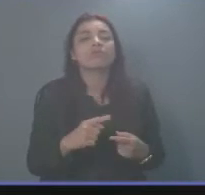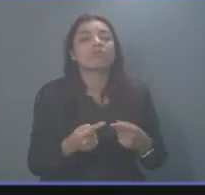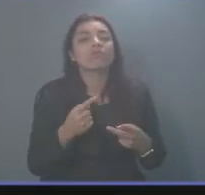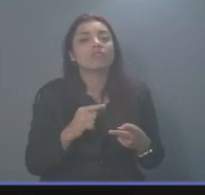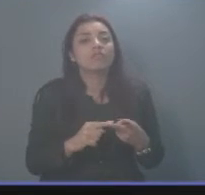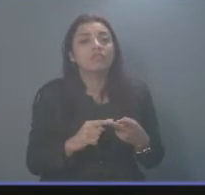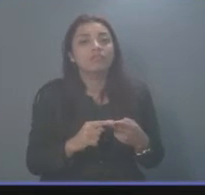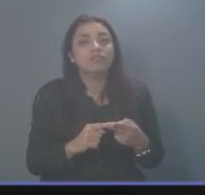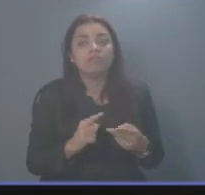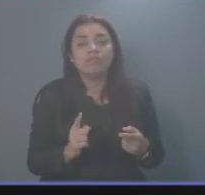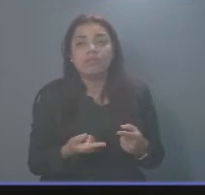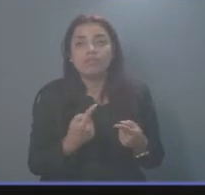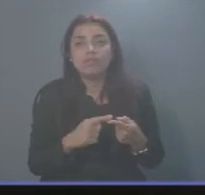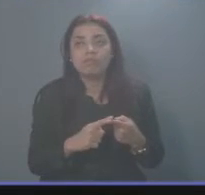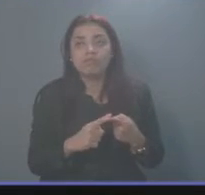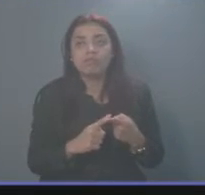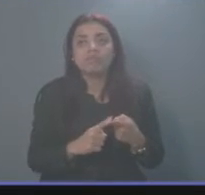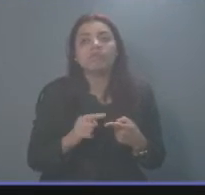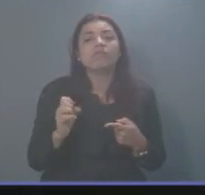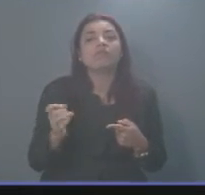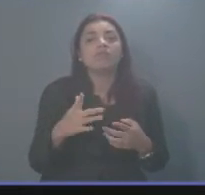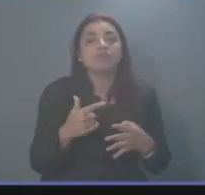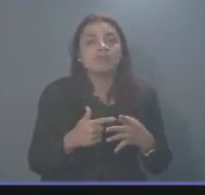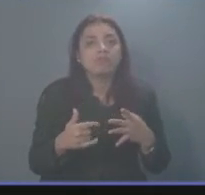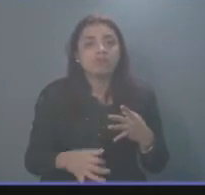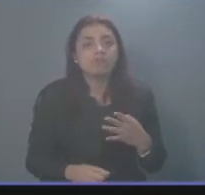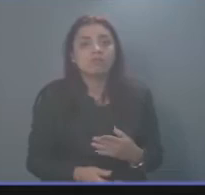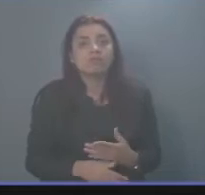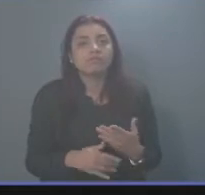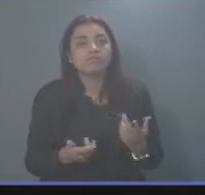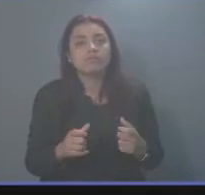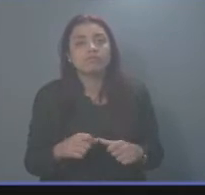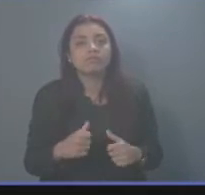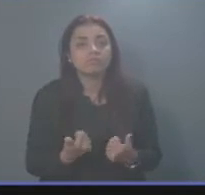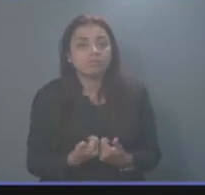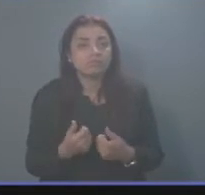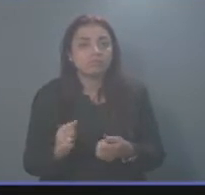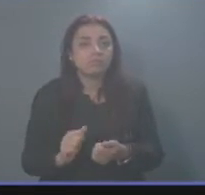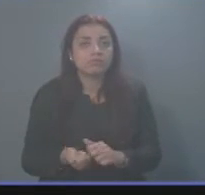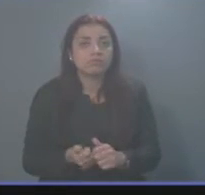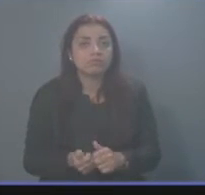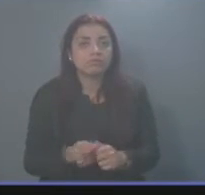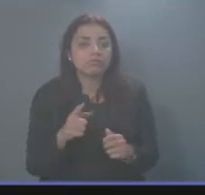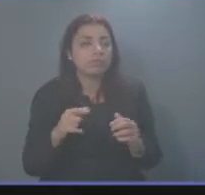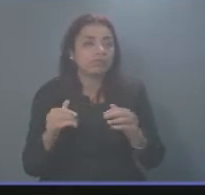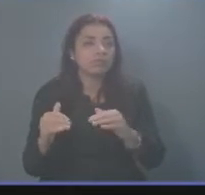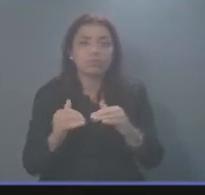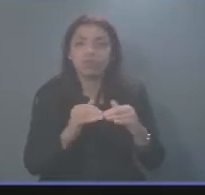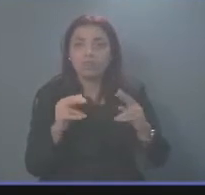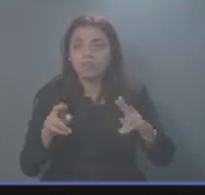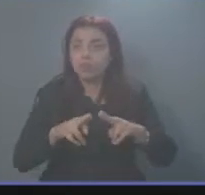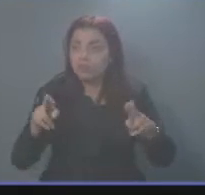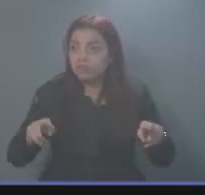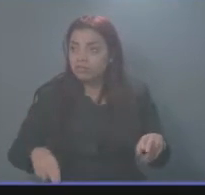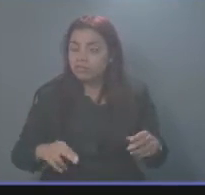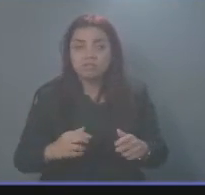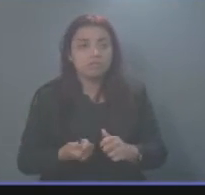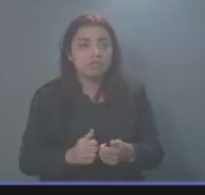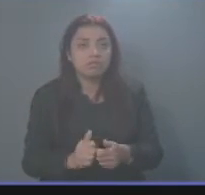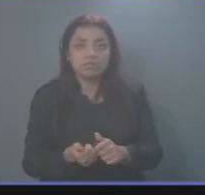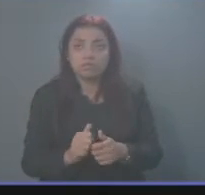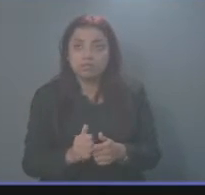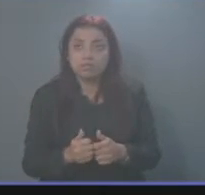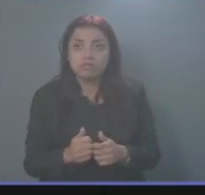lugar, la nueva ley ubica ya a las asociaciones deportivas al mismo nivel de las federaciones deportivas.